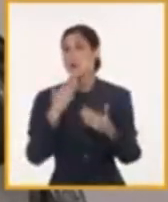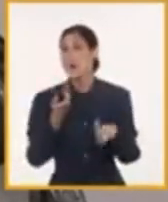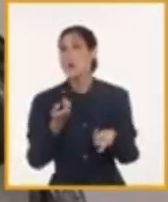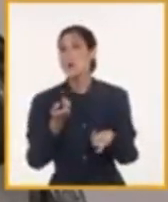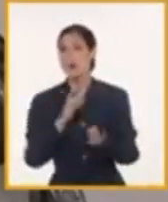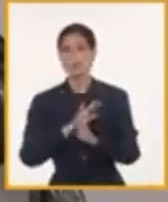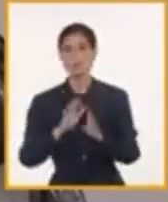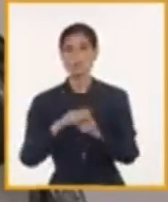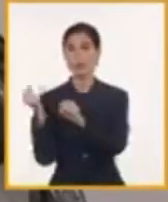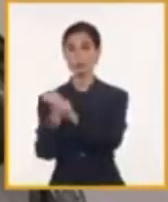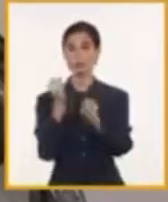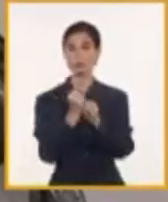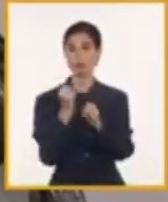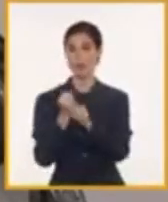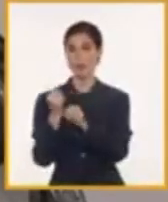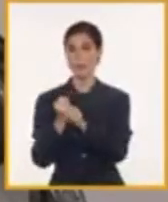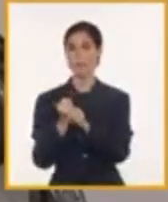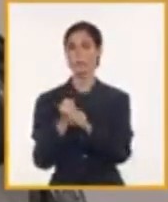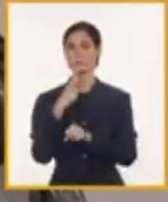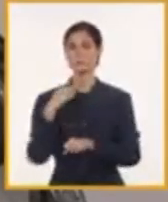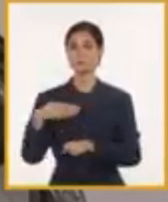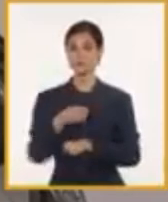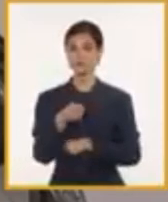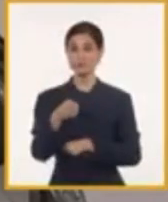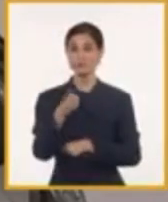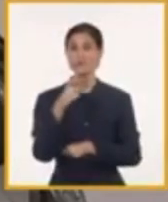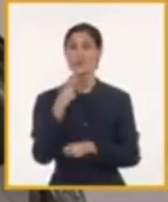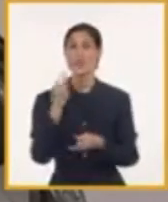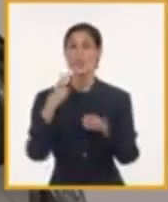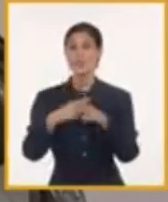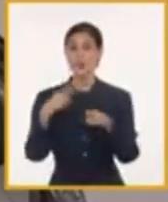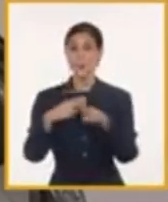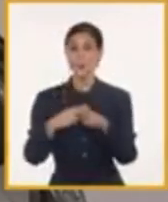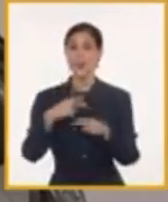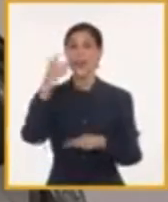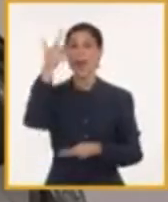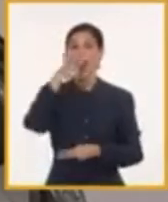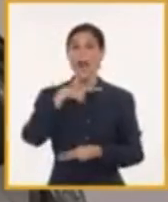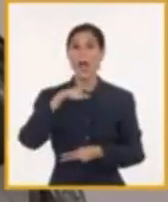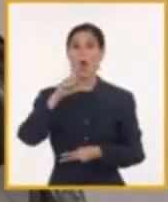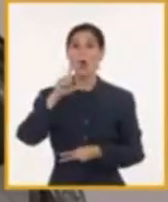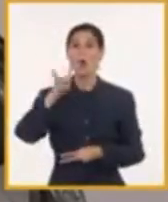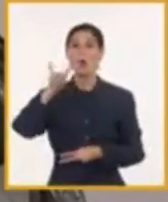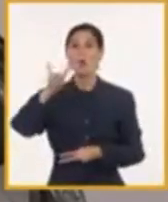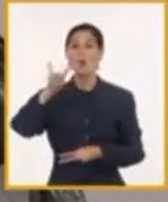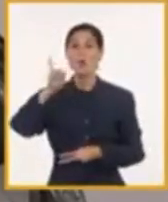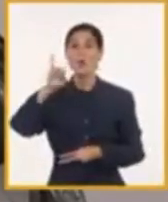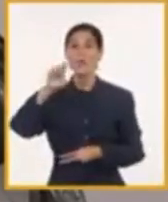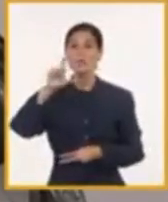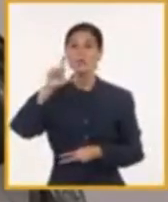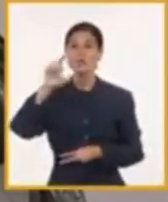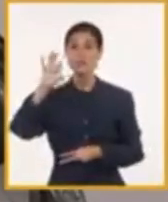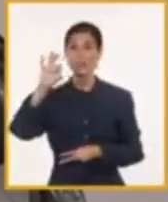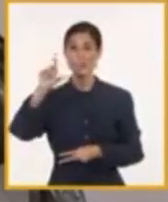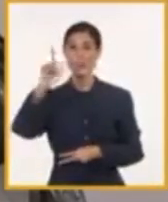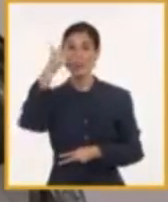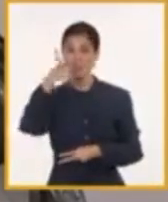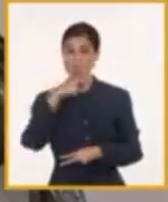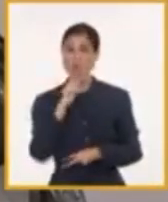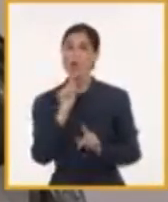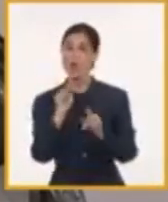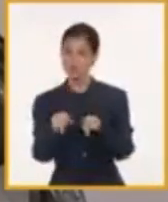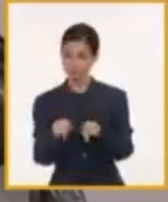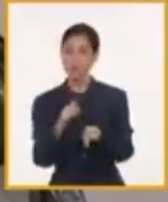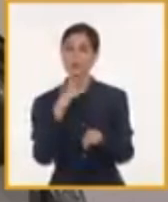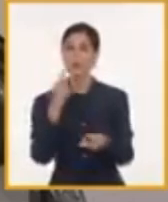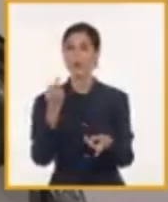acuícola. ¿Por qué la actividad acuícola? Porque hoy las capturas que nosotros realizamos sobre los recursos naturales que se encuentran en el medio natural,